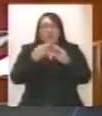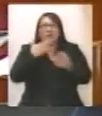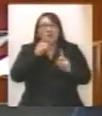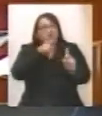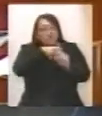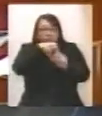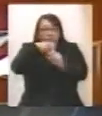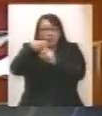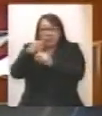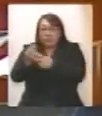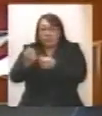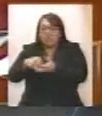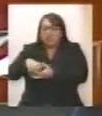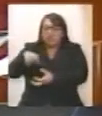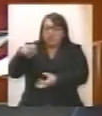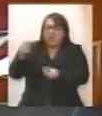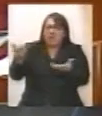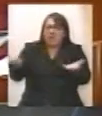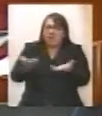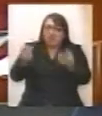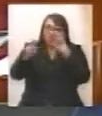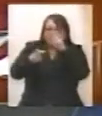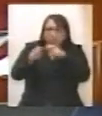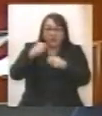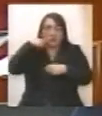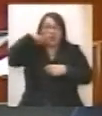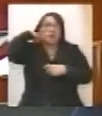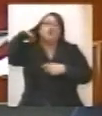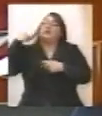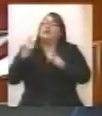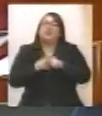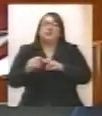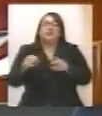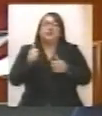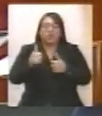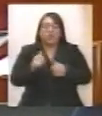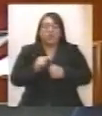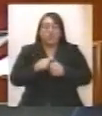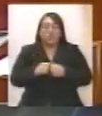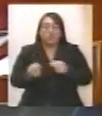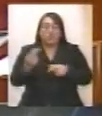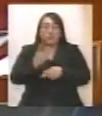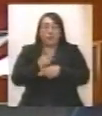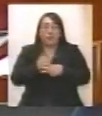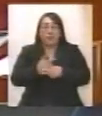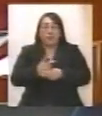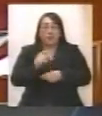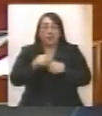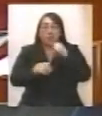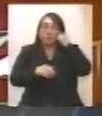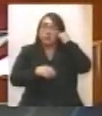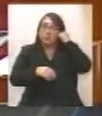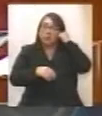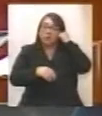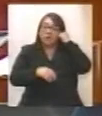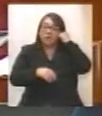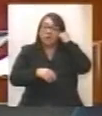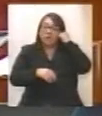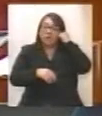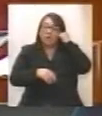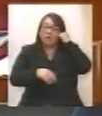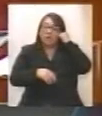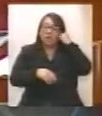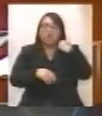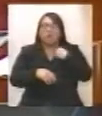de enriquecimiento ilícitos. Así, se hará eficaz la preservación y la utilización eficiente de